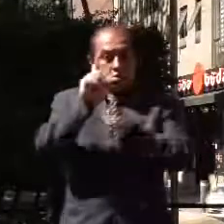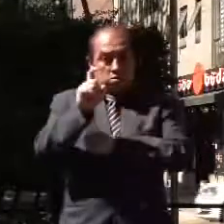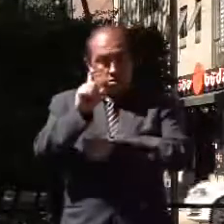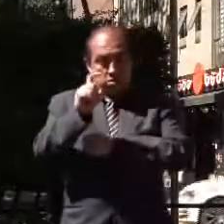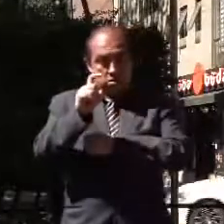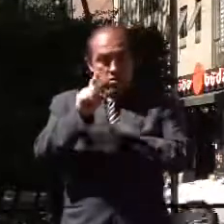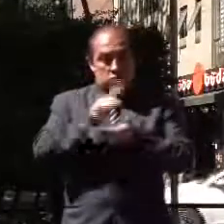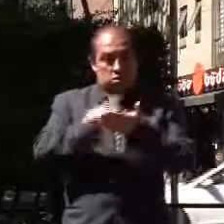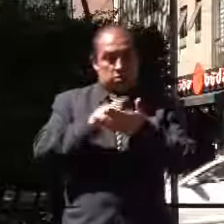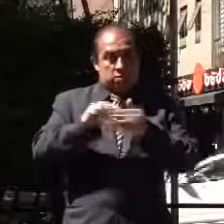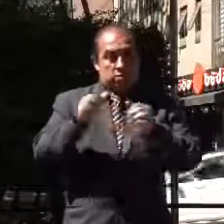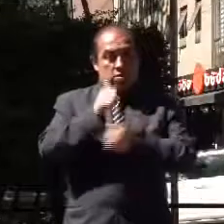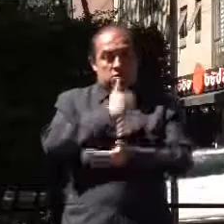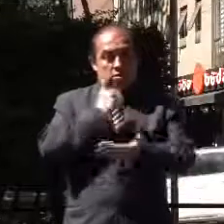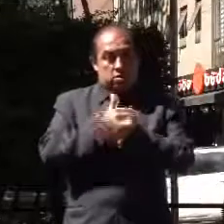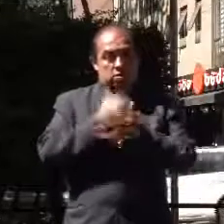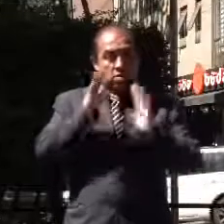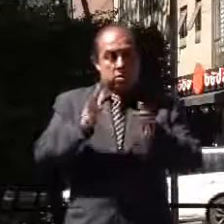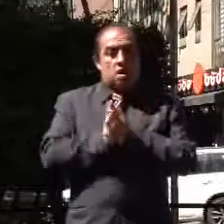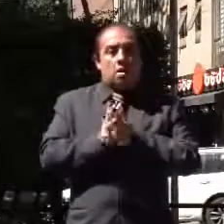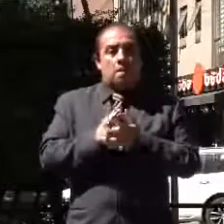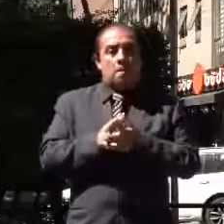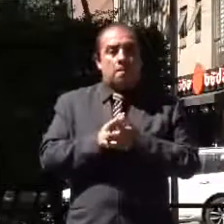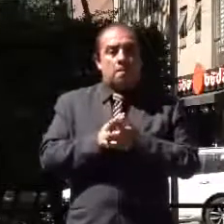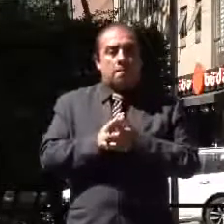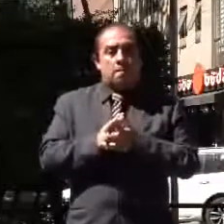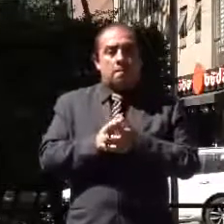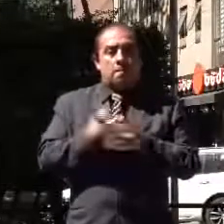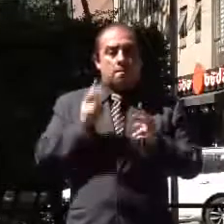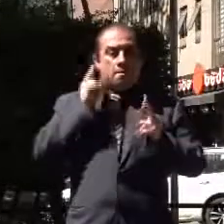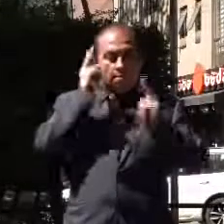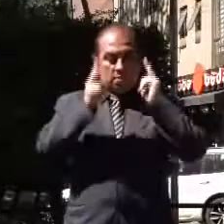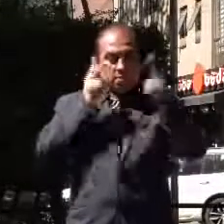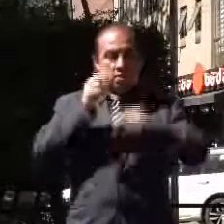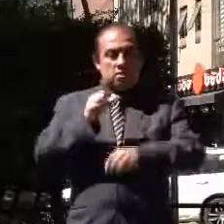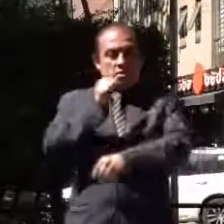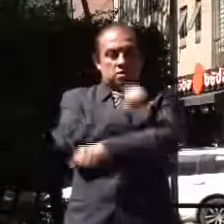Ya visitamos Álvaro Obregón, en donde hay una parte muy